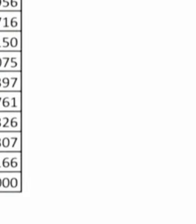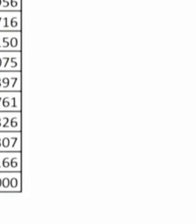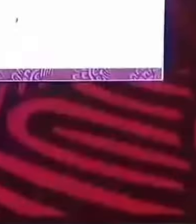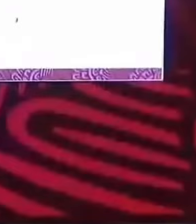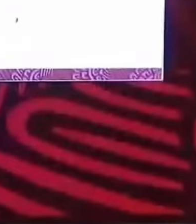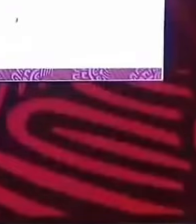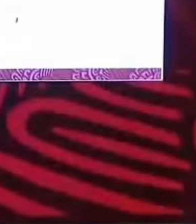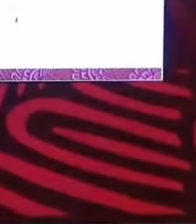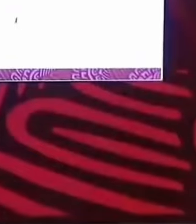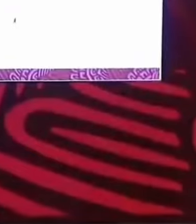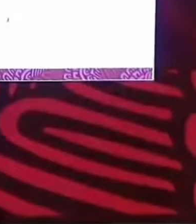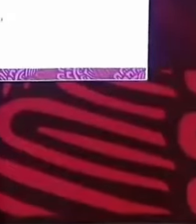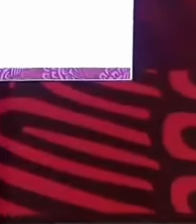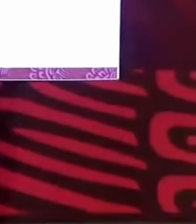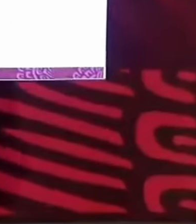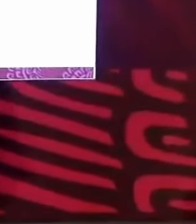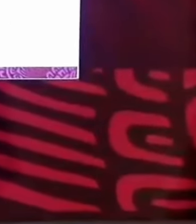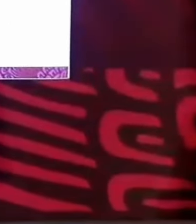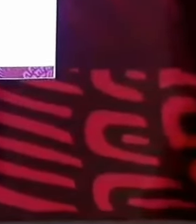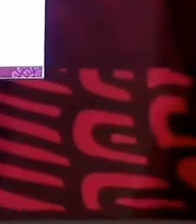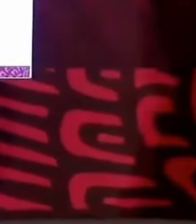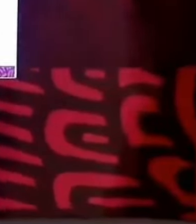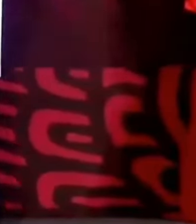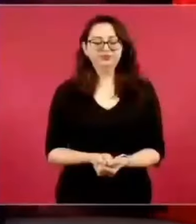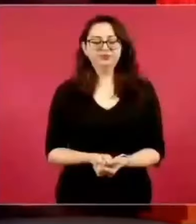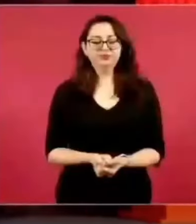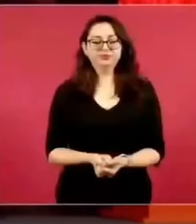Miren cuánto es.